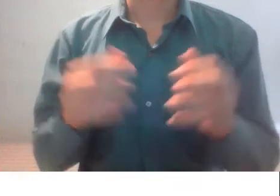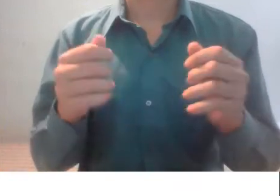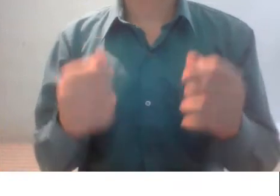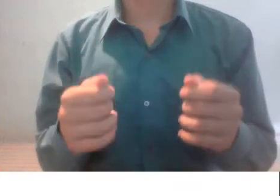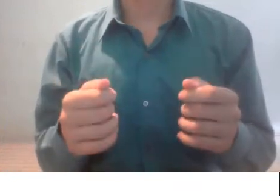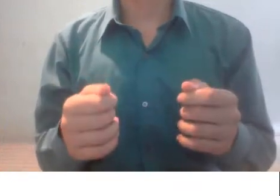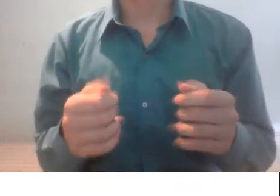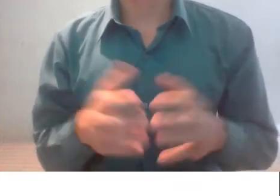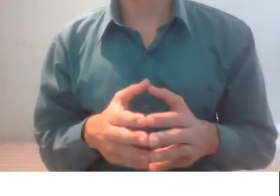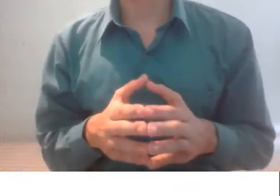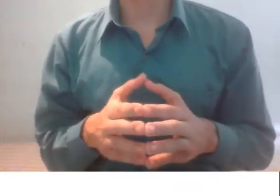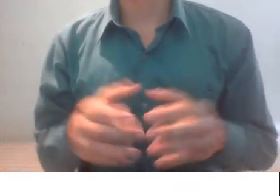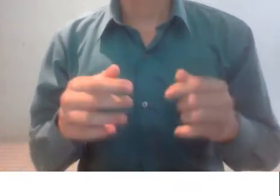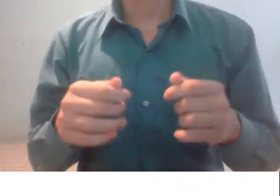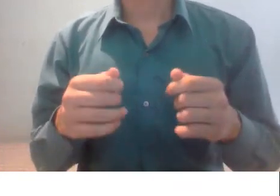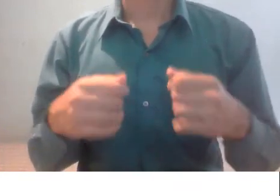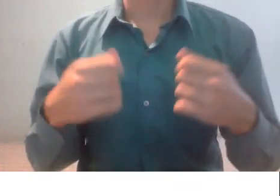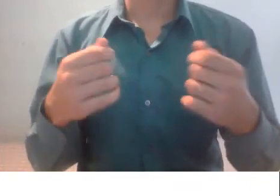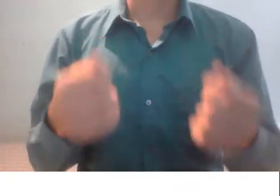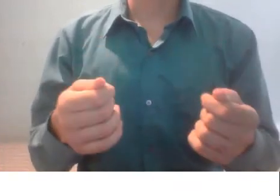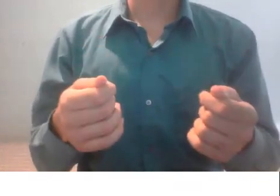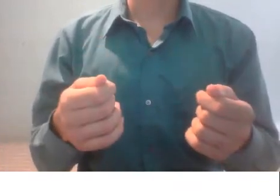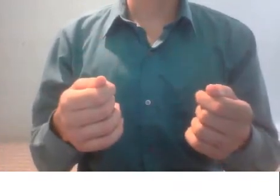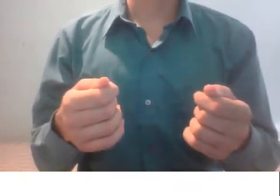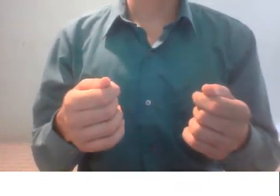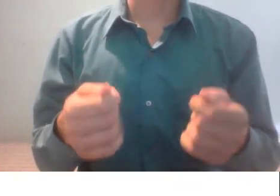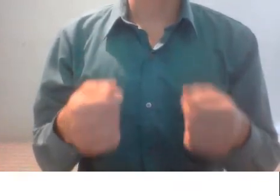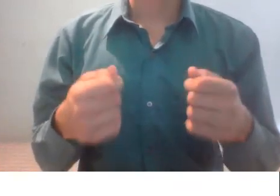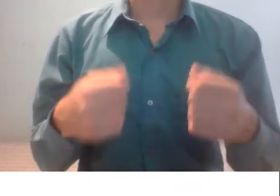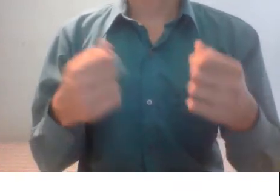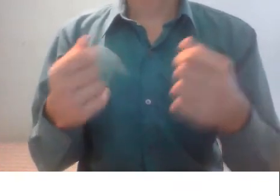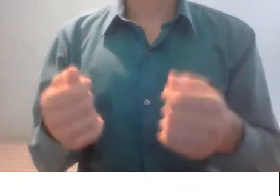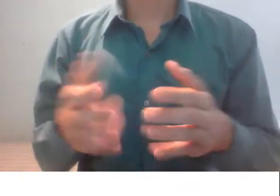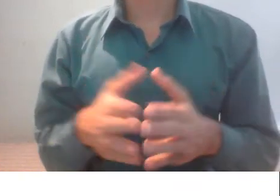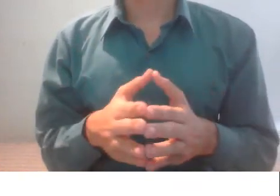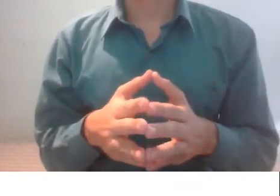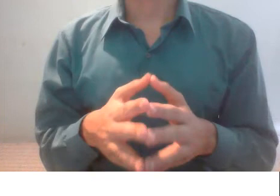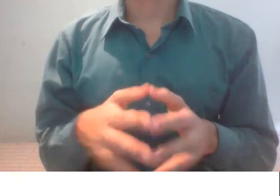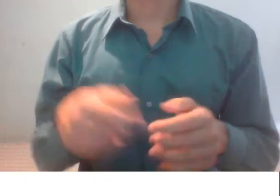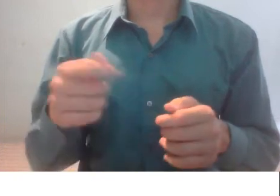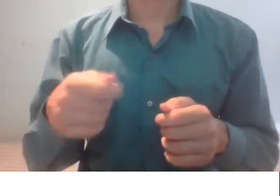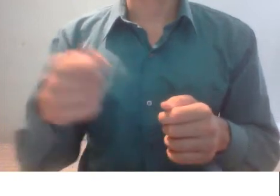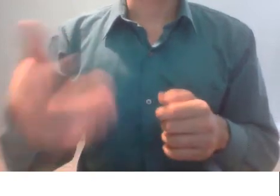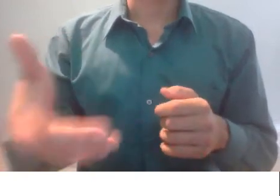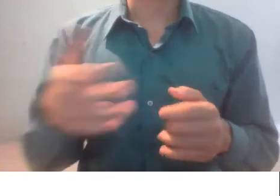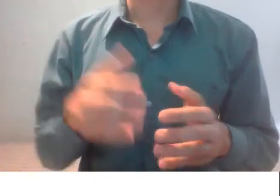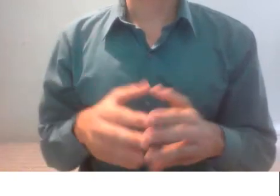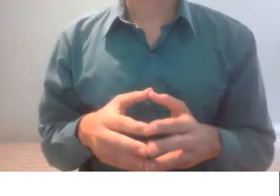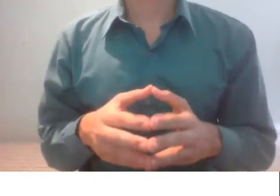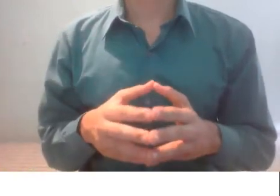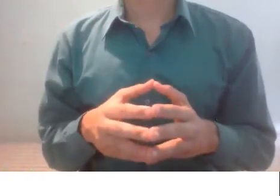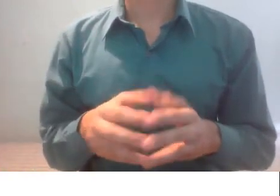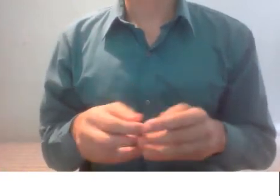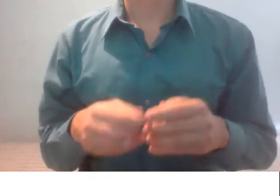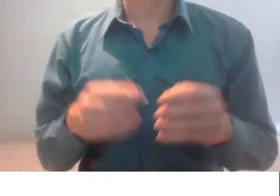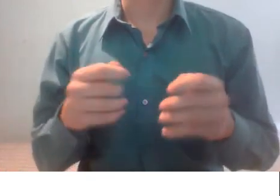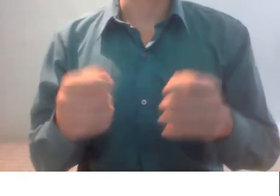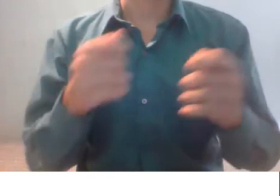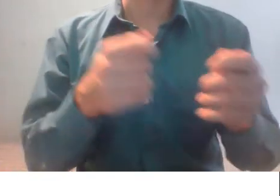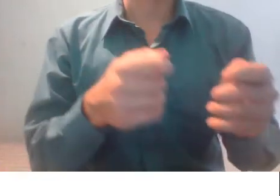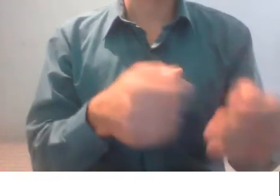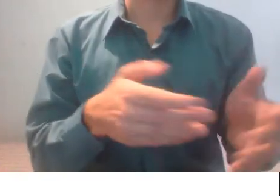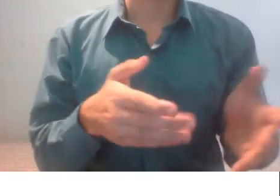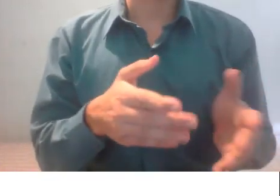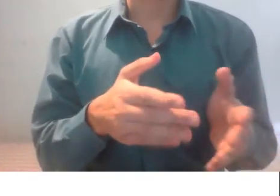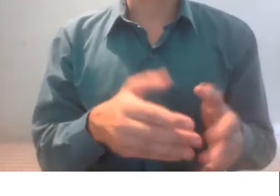va, yo te condono impuestos, pero cuando venga una campaña política, tú me vas a hacer el favor de pues poner el recurso necesario para que pues